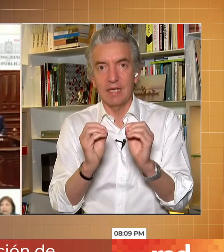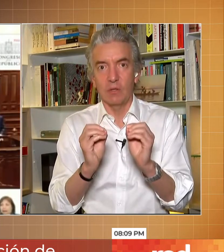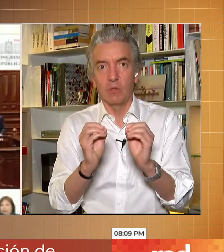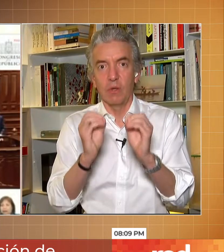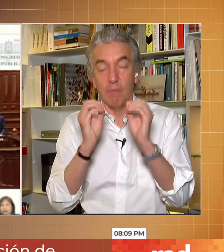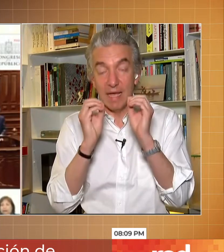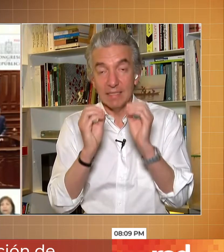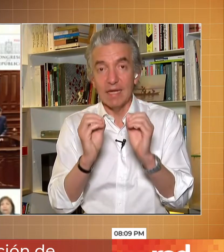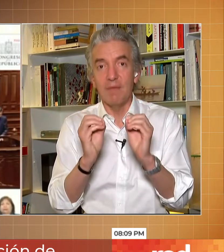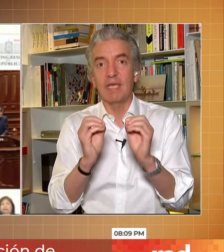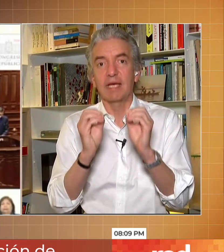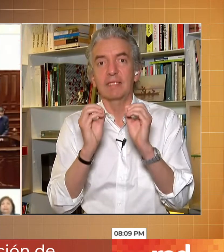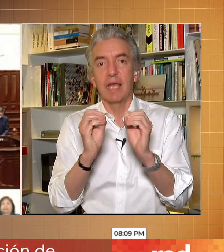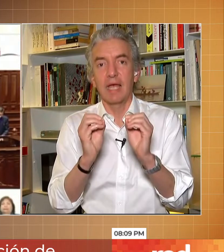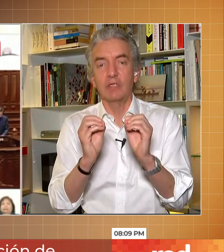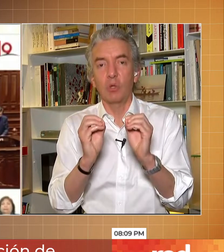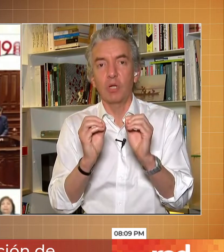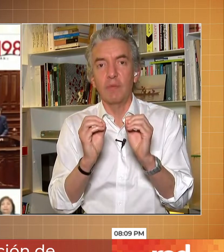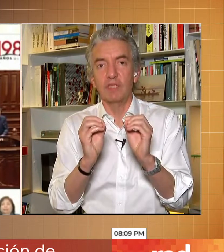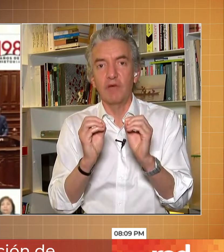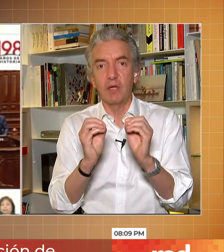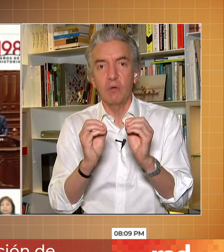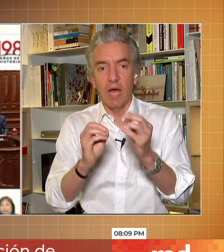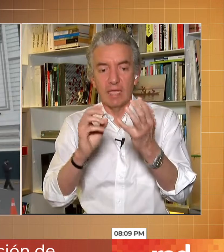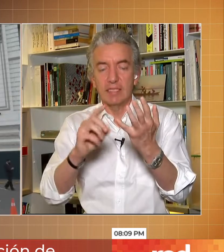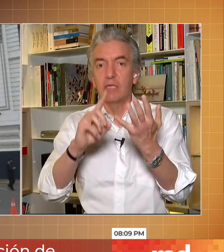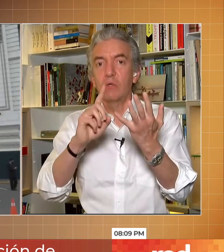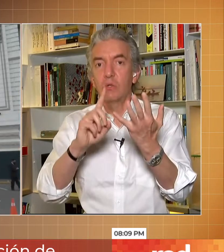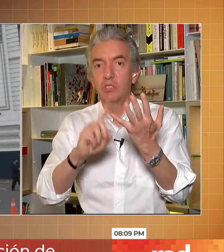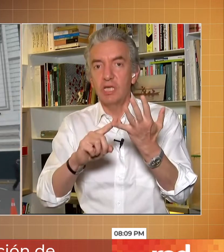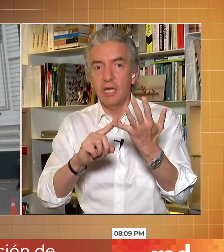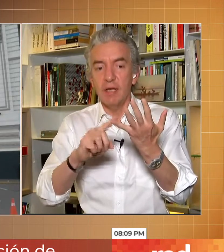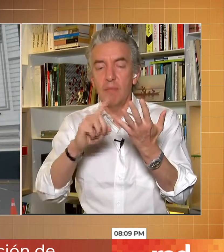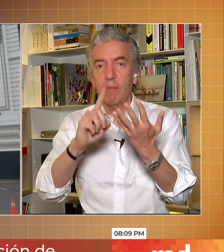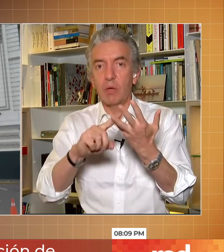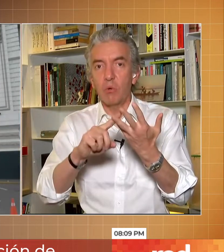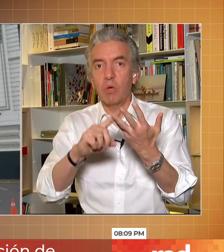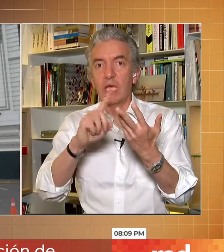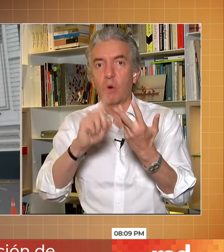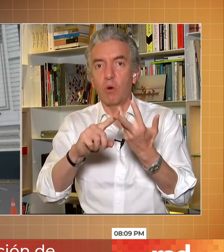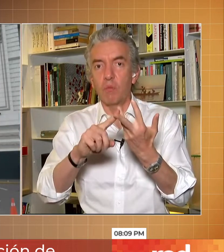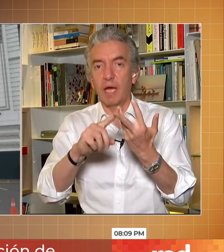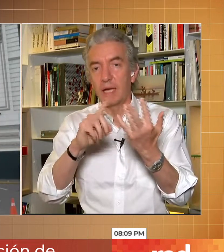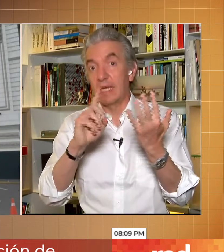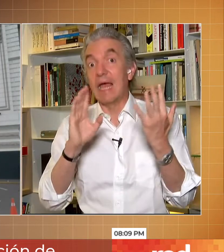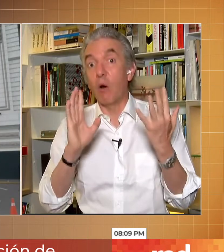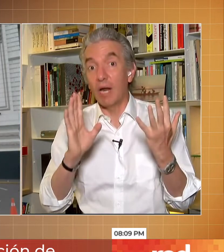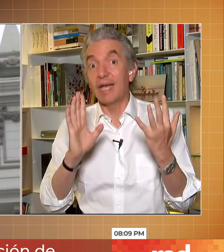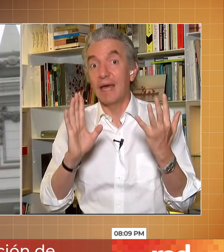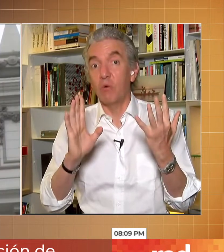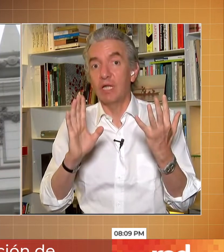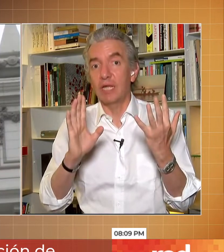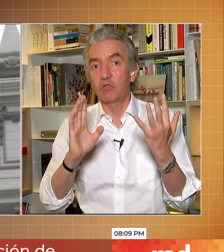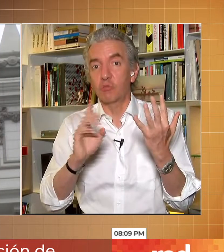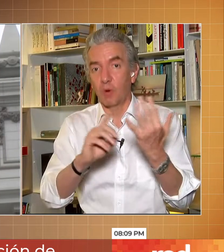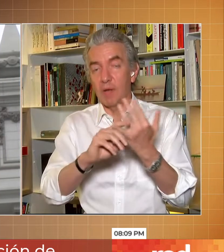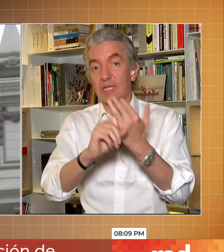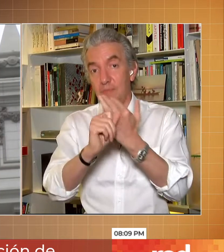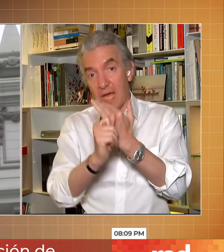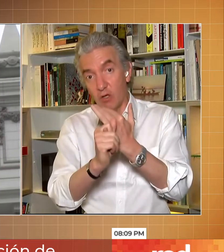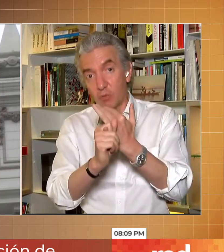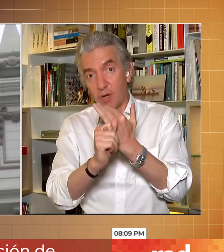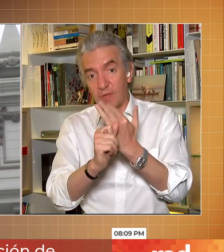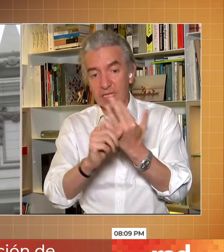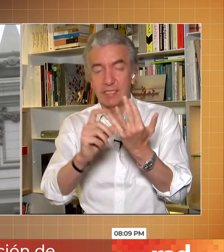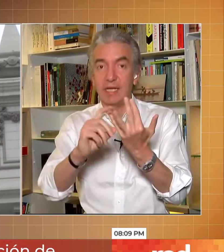este siglo, más dinámicas en todo el hemisferio, han sido Chile, Perú y Colombia. Y ahora cada una tiene sus